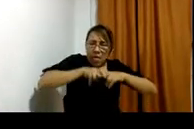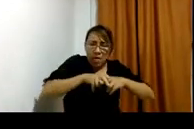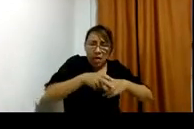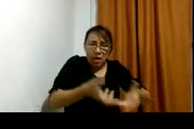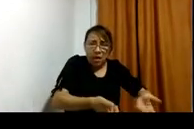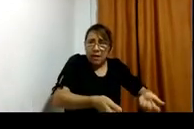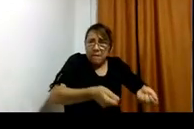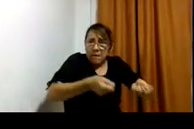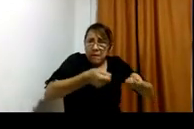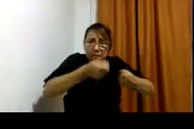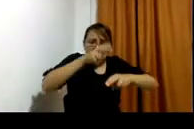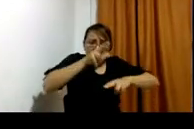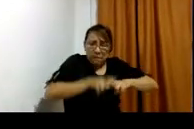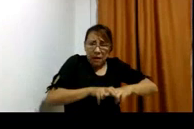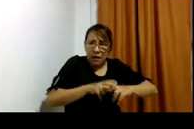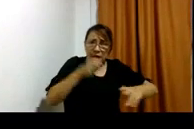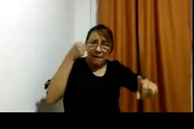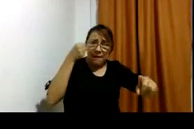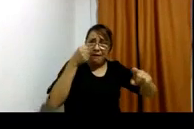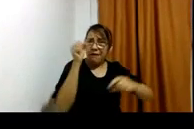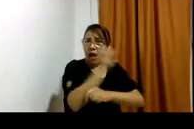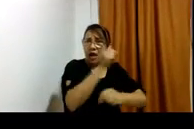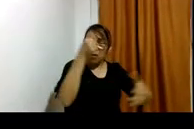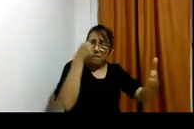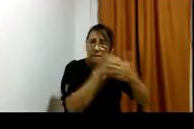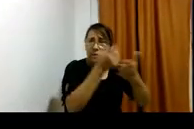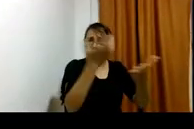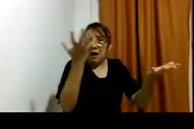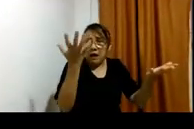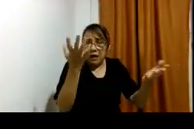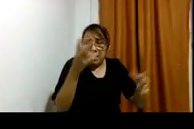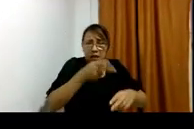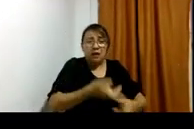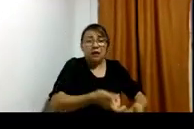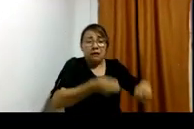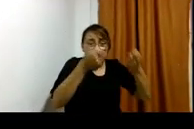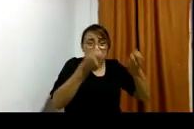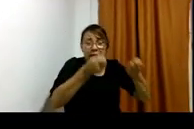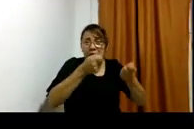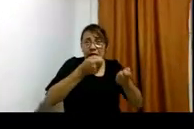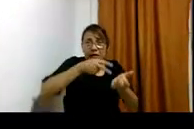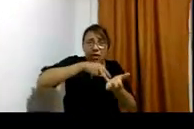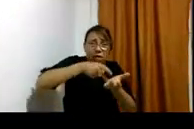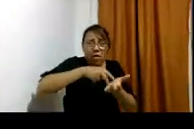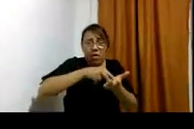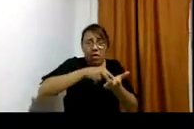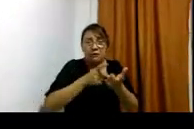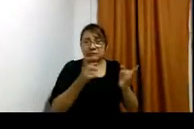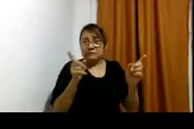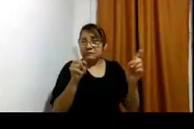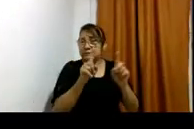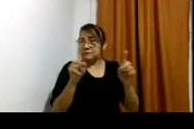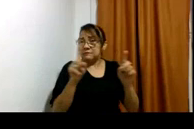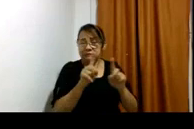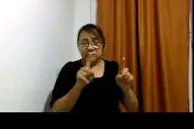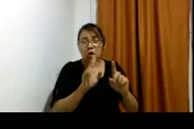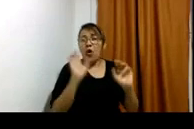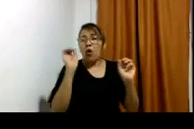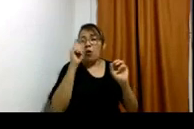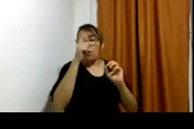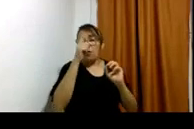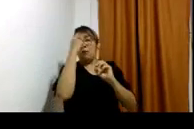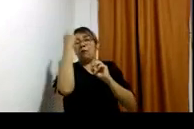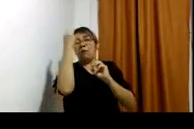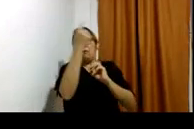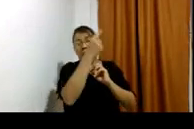un impacto contra un vehículo, darle cualquier tipo de alimento o bebida a una persona que está todavía somnolienta o